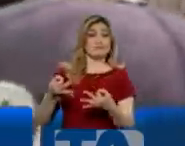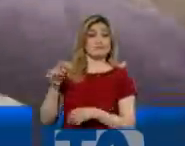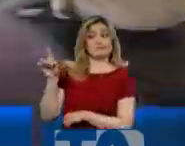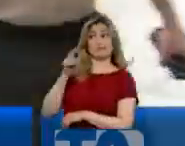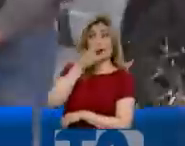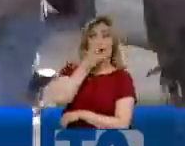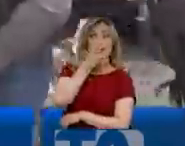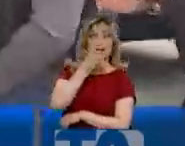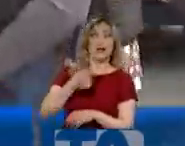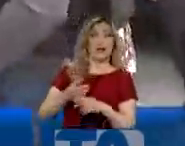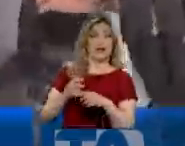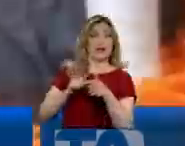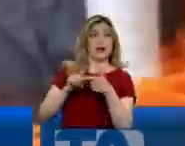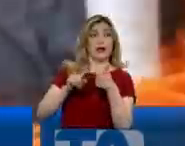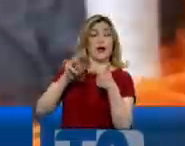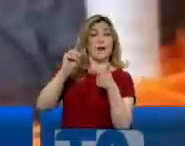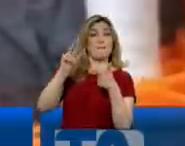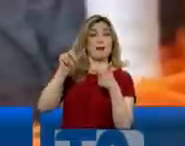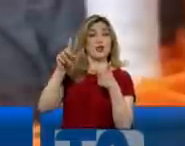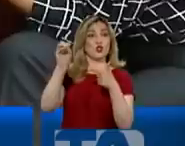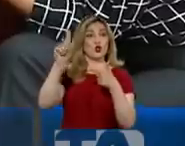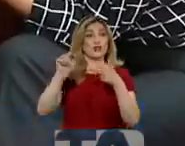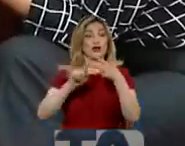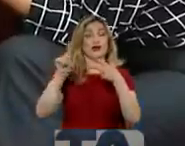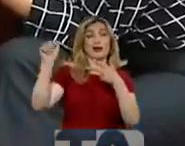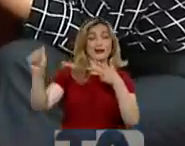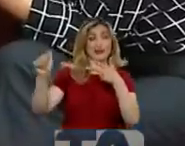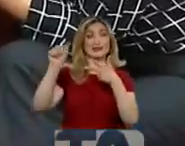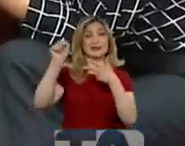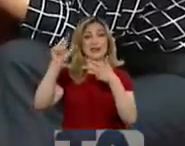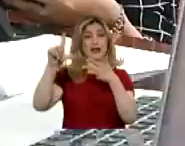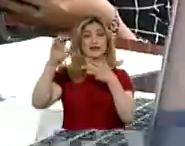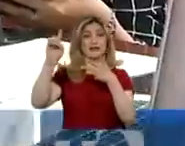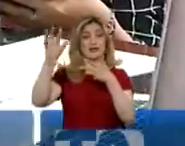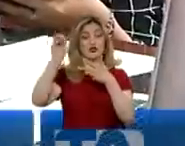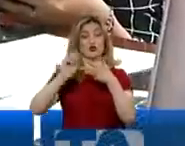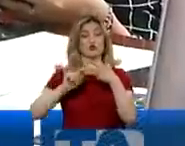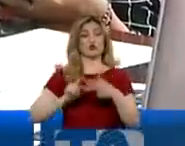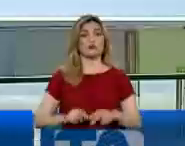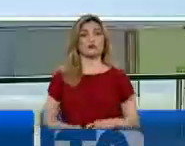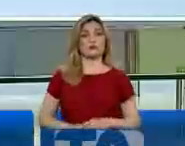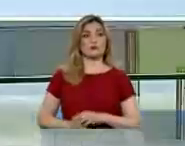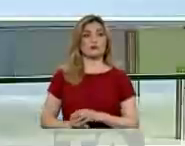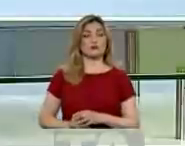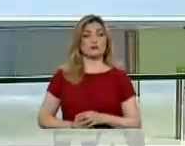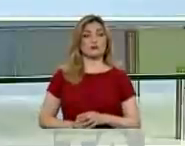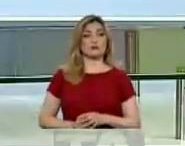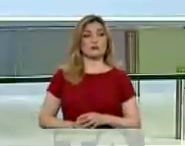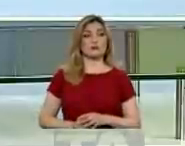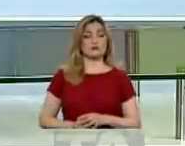abdalá bucarám ortiz daniel mendoza y daniel salcedo en quitó maria grazia acosta 24 horas